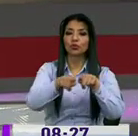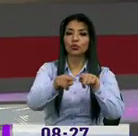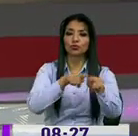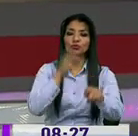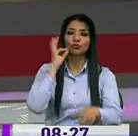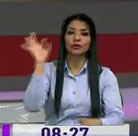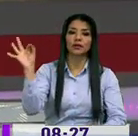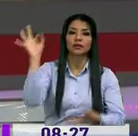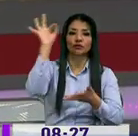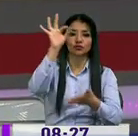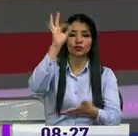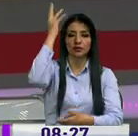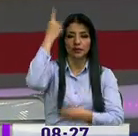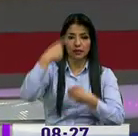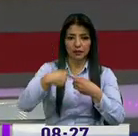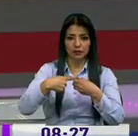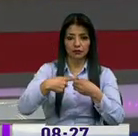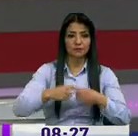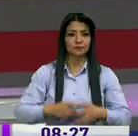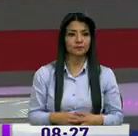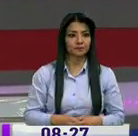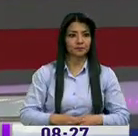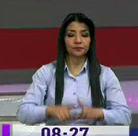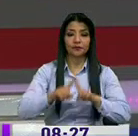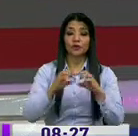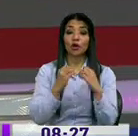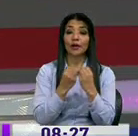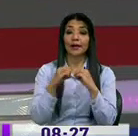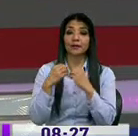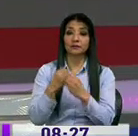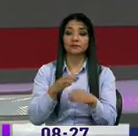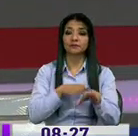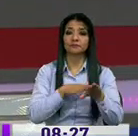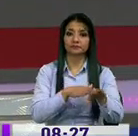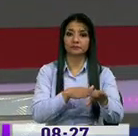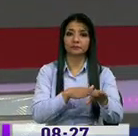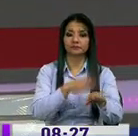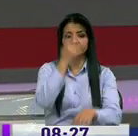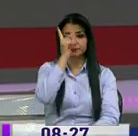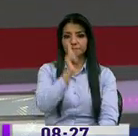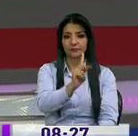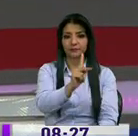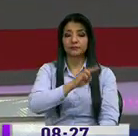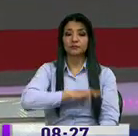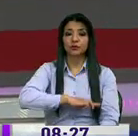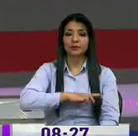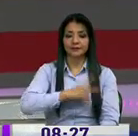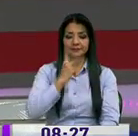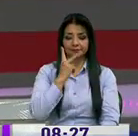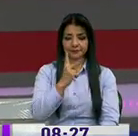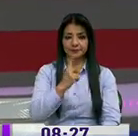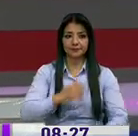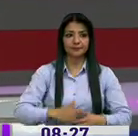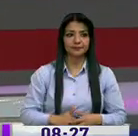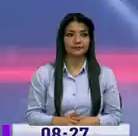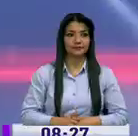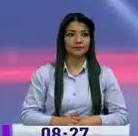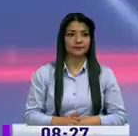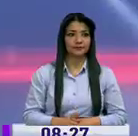soberana de nuestra ciudad. Mientras tanto, varias organizaciones respaldan la decisión del municipio. Veamos de qué se trata.